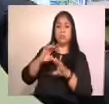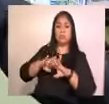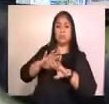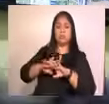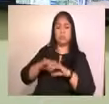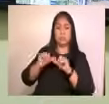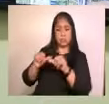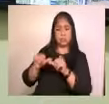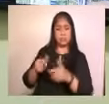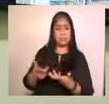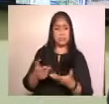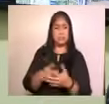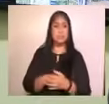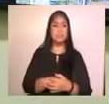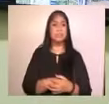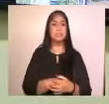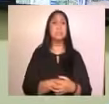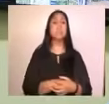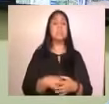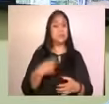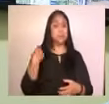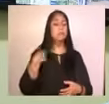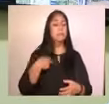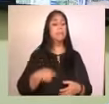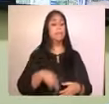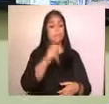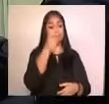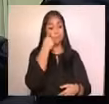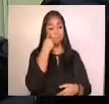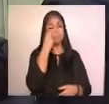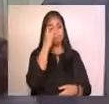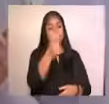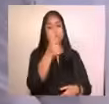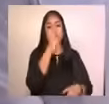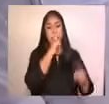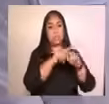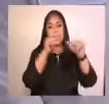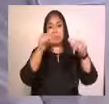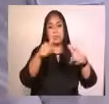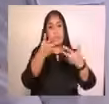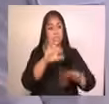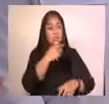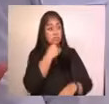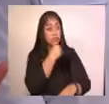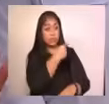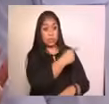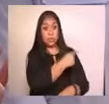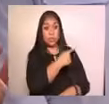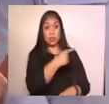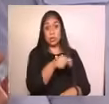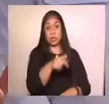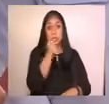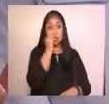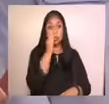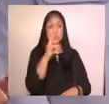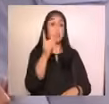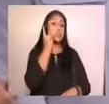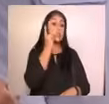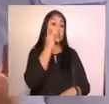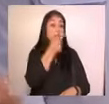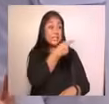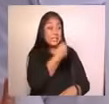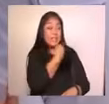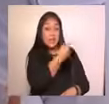Pues mire, es precisamente parte de lo que vamos a cortar. Acaba de decir el señor director general del